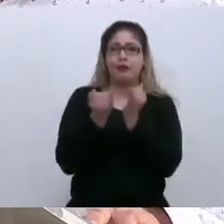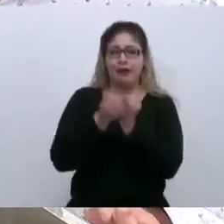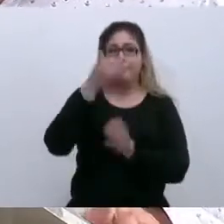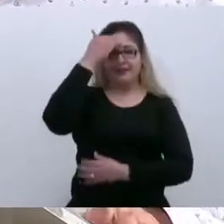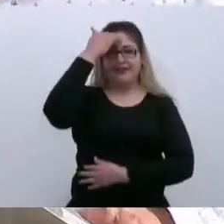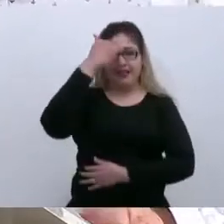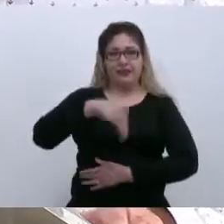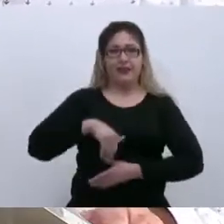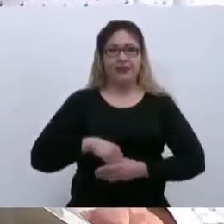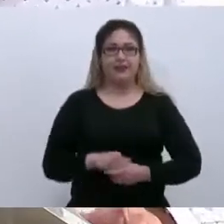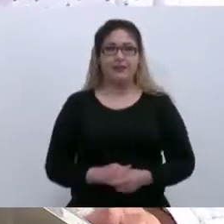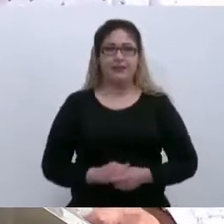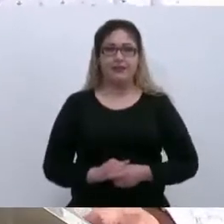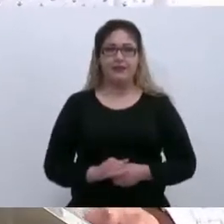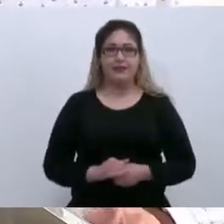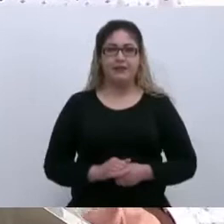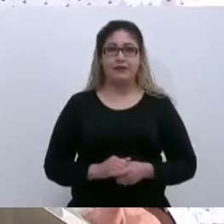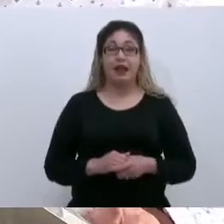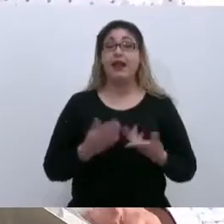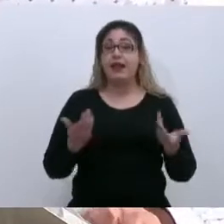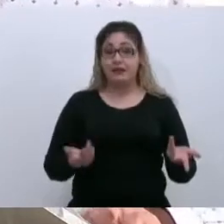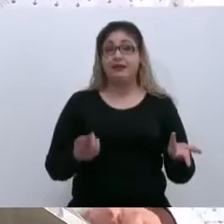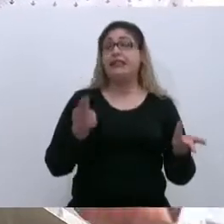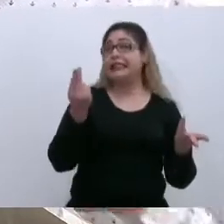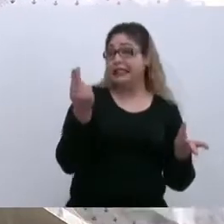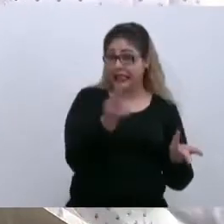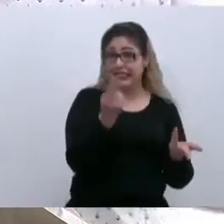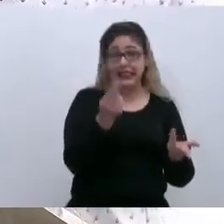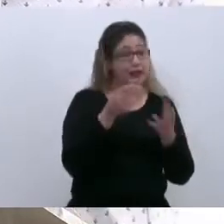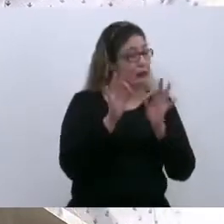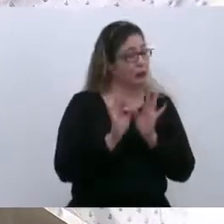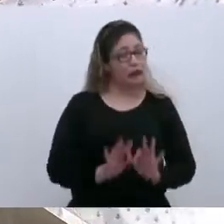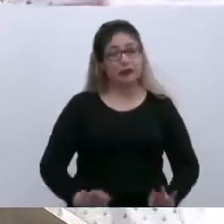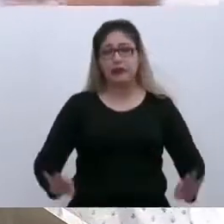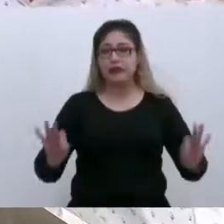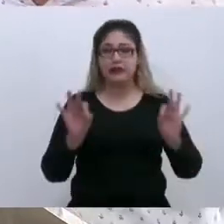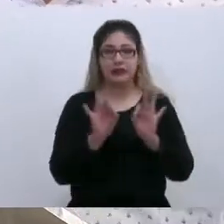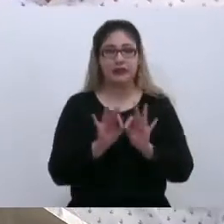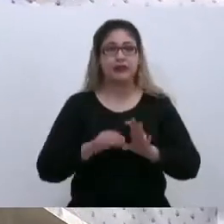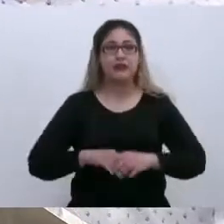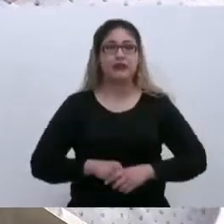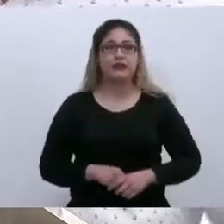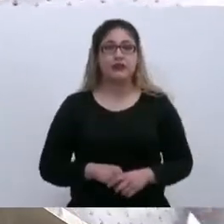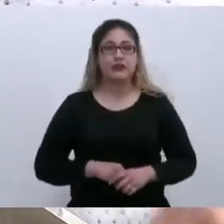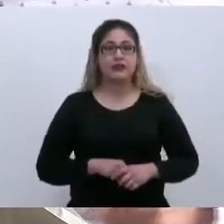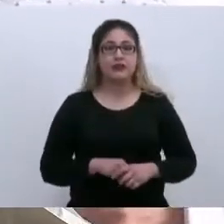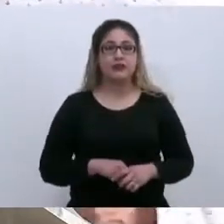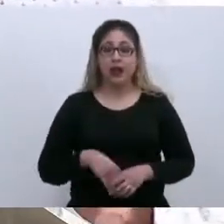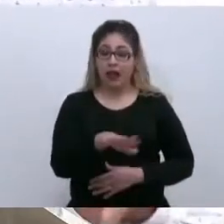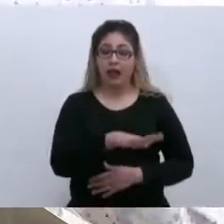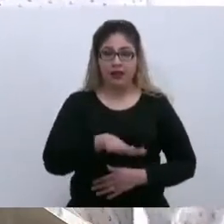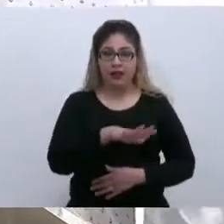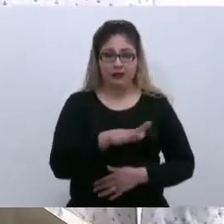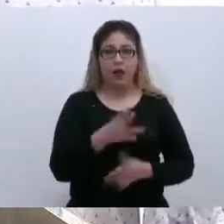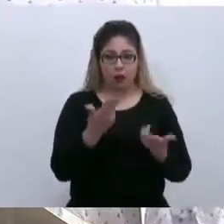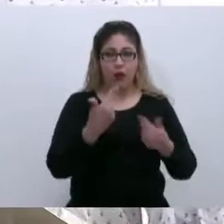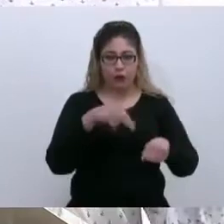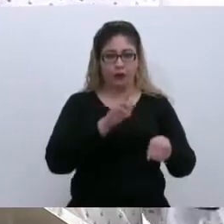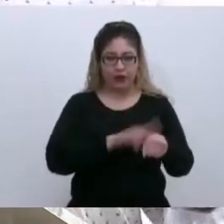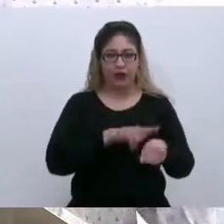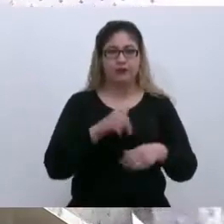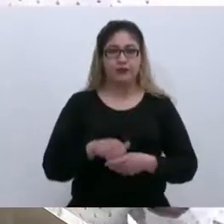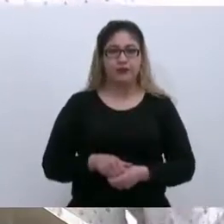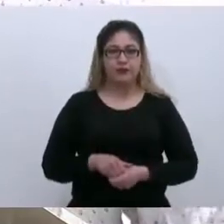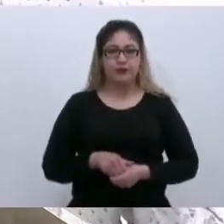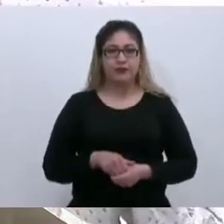reitero, una de las necesidades más importantes, porque aquí en este hospital, aquí en La